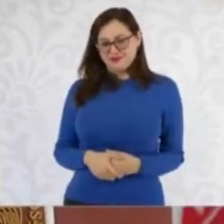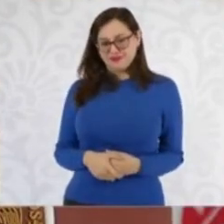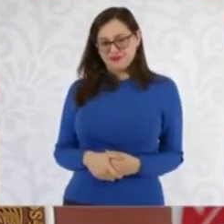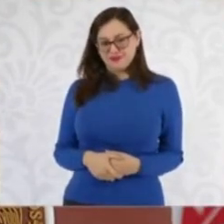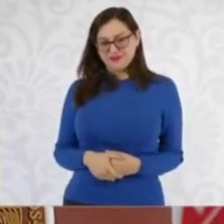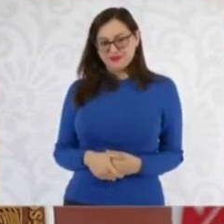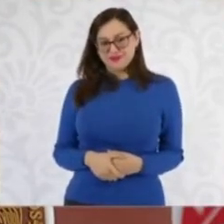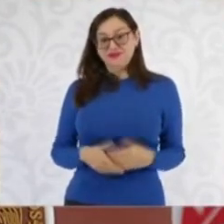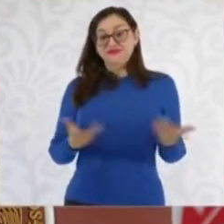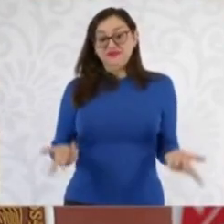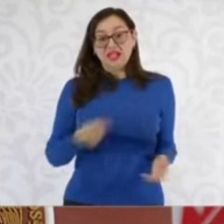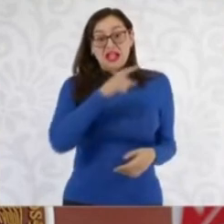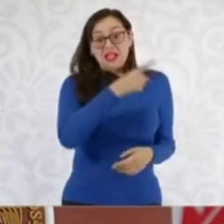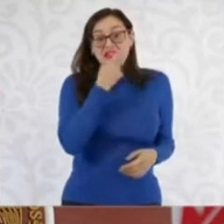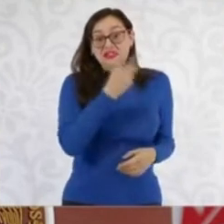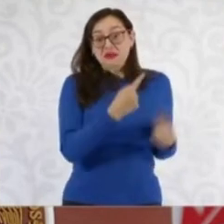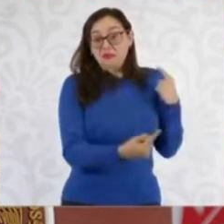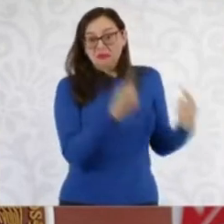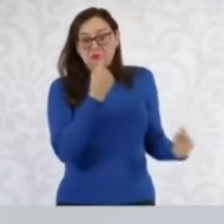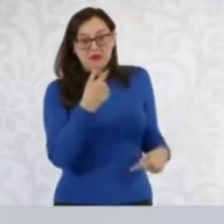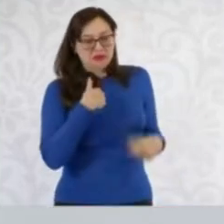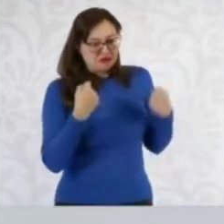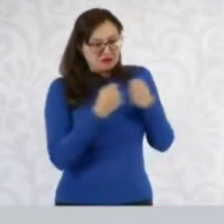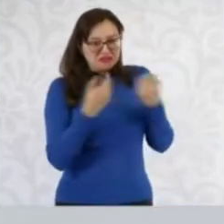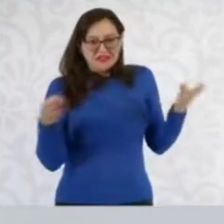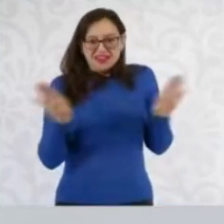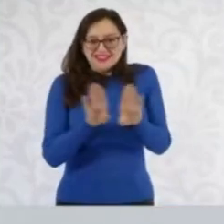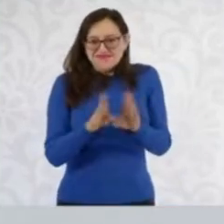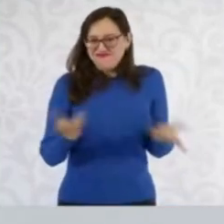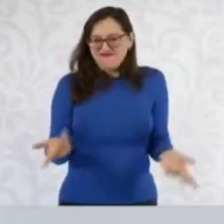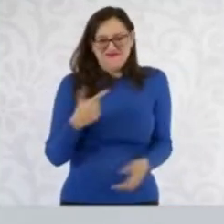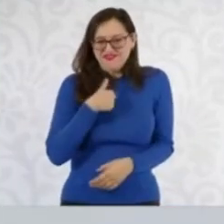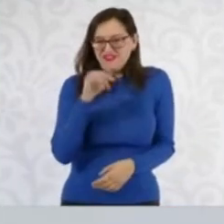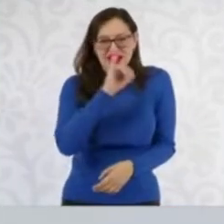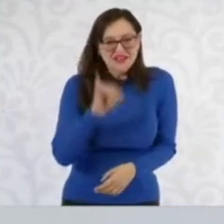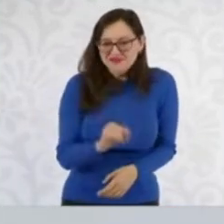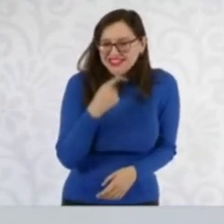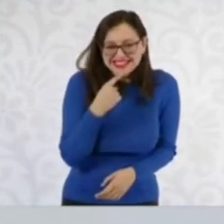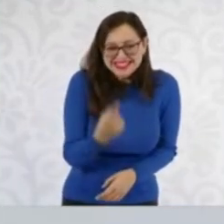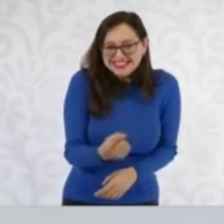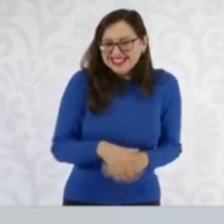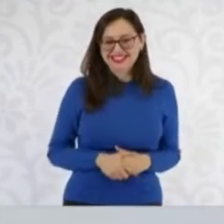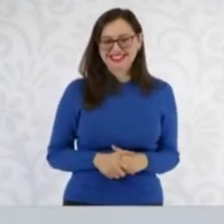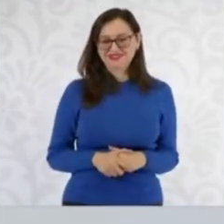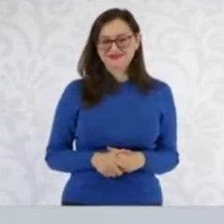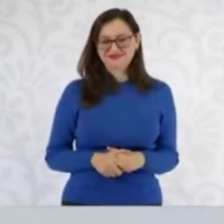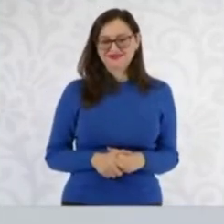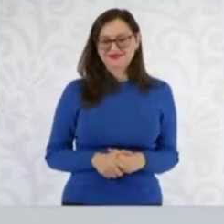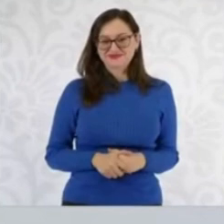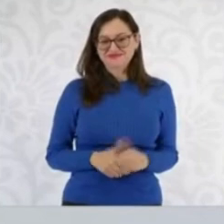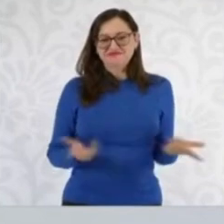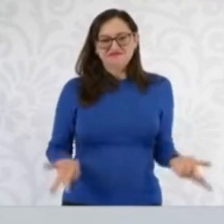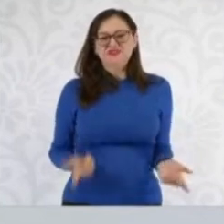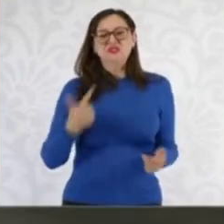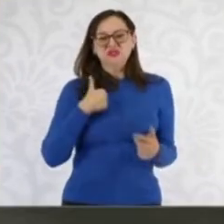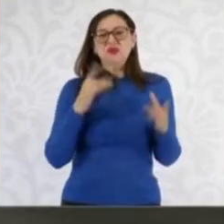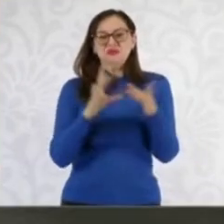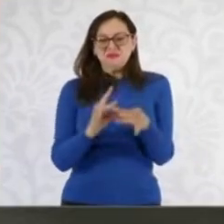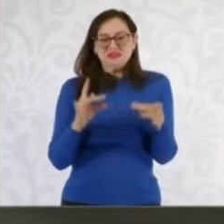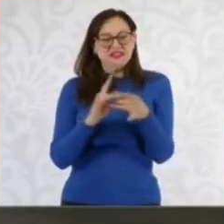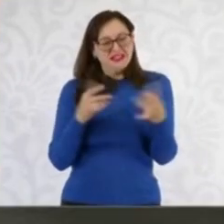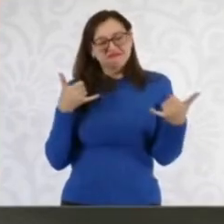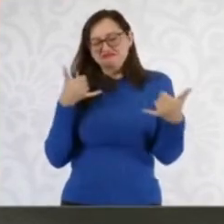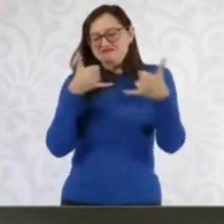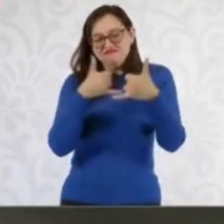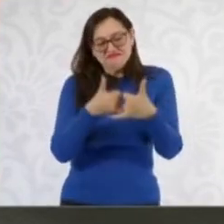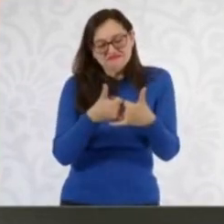que vamos a cerrar la frontera y pues nunca se habló de eso en la llamada. Tampoco, lo que les planteé aquí fue así la llamada. Dije que hay una